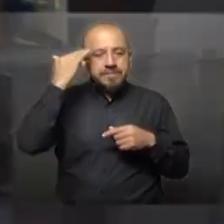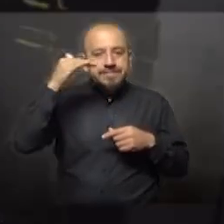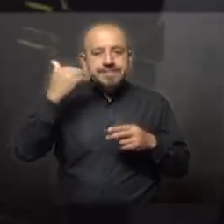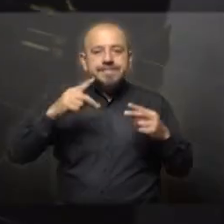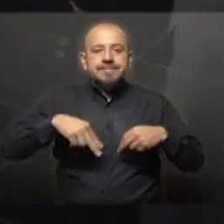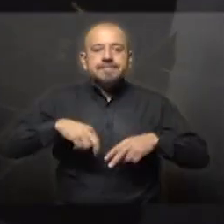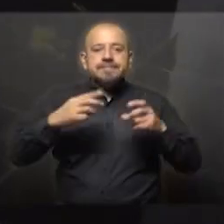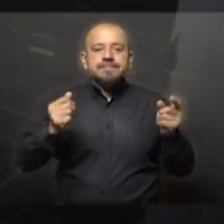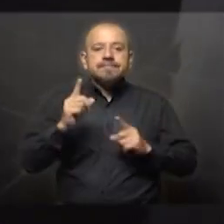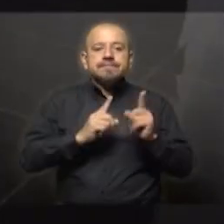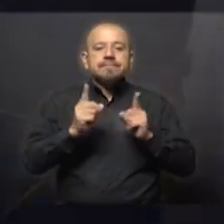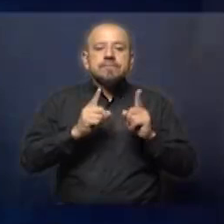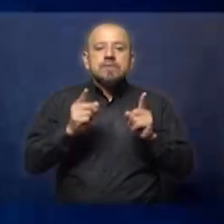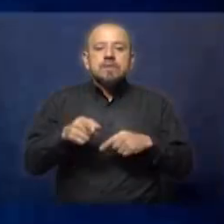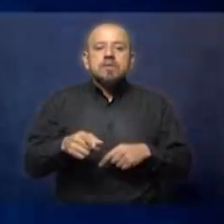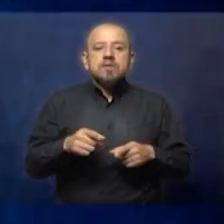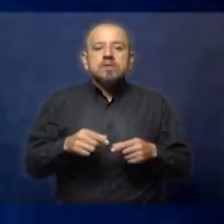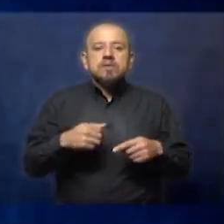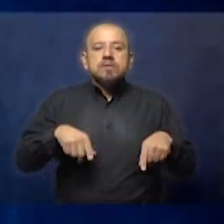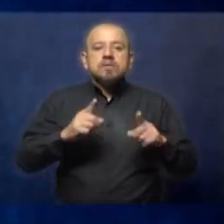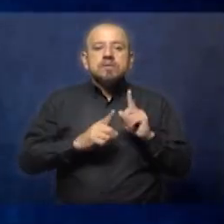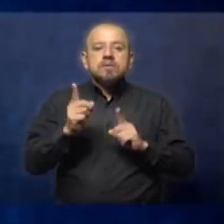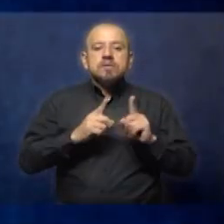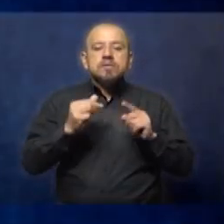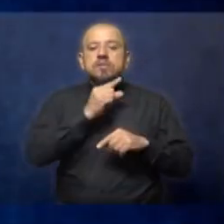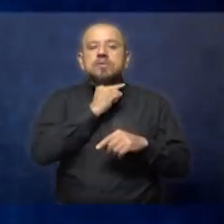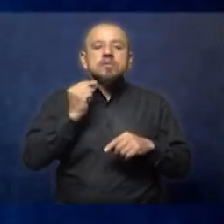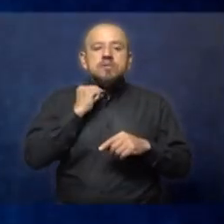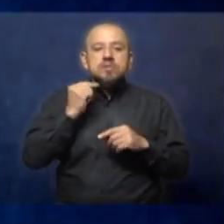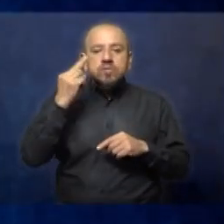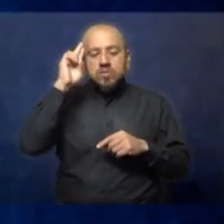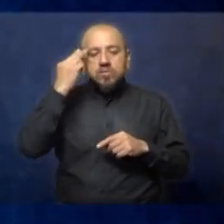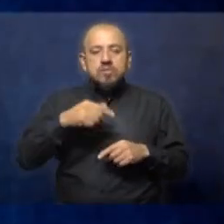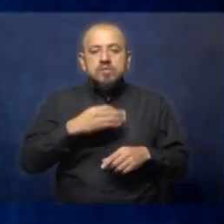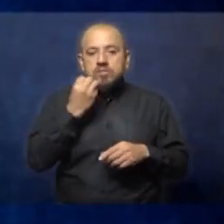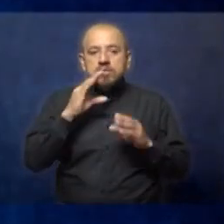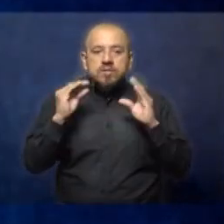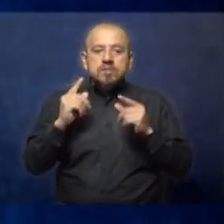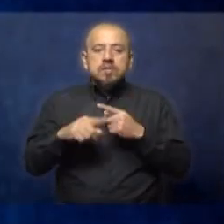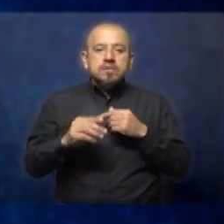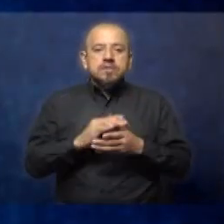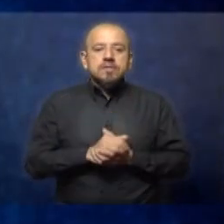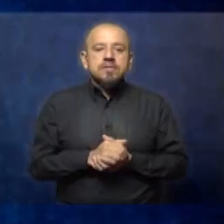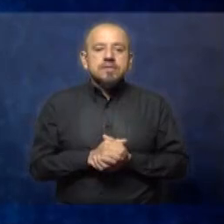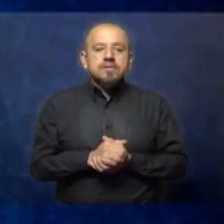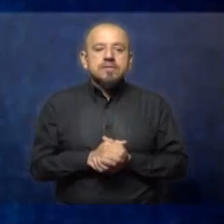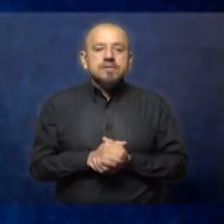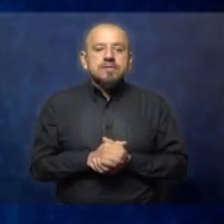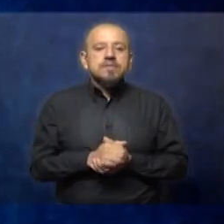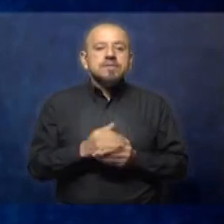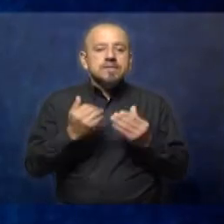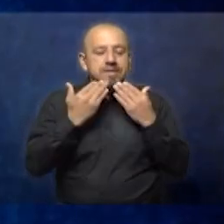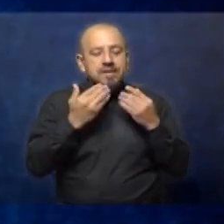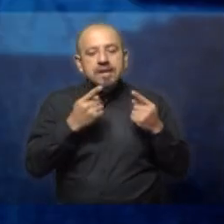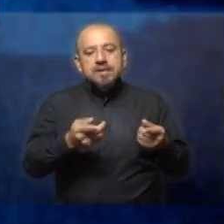investigadora de la Universidad de la República y de la Universidad Católica del Uruguay Ana buenas noches cómo estás Buenas noches a ustedes Muchas gracias